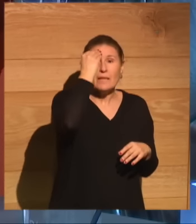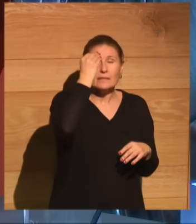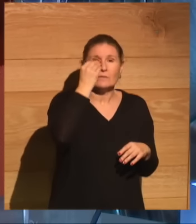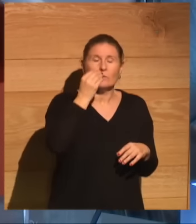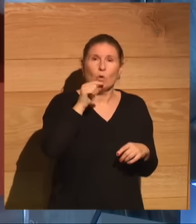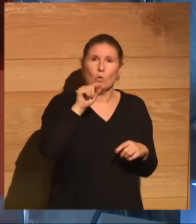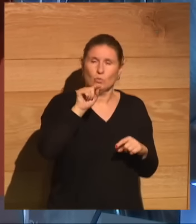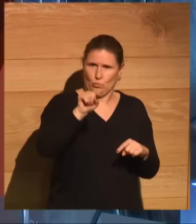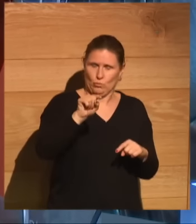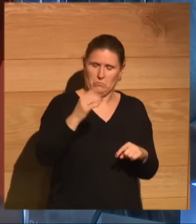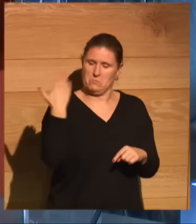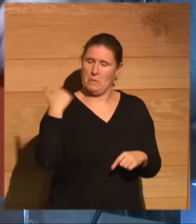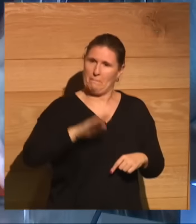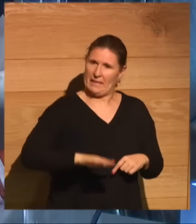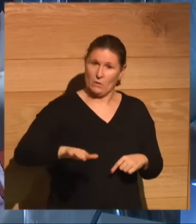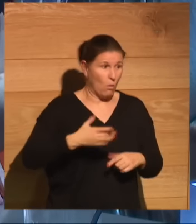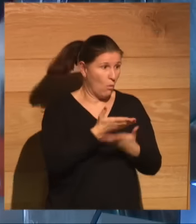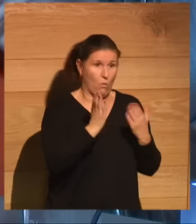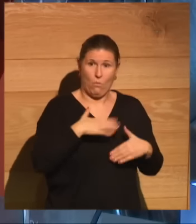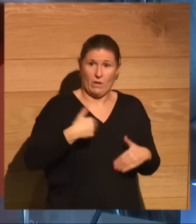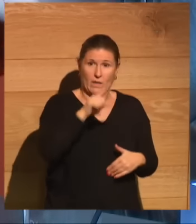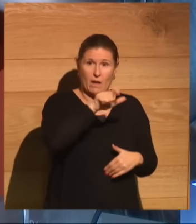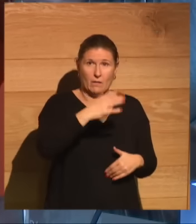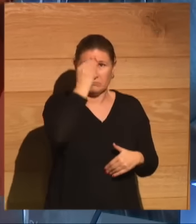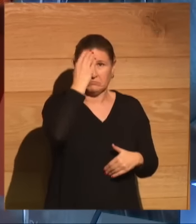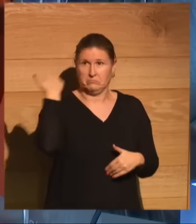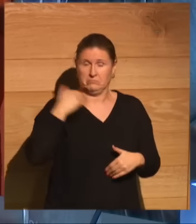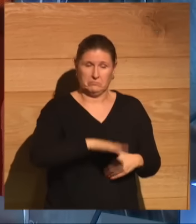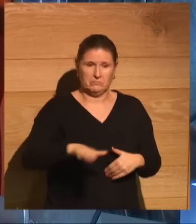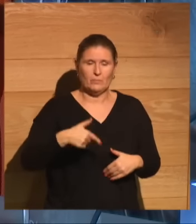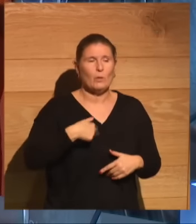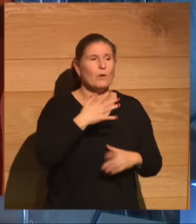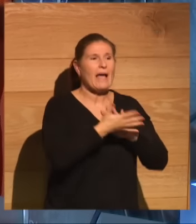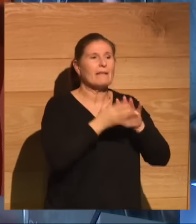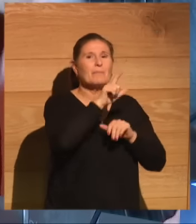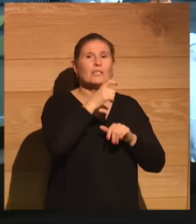eras crío, o en mí, o sea, cualquiera de los que estamos aquí incluso, pero bueno, voy a hablar de los que hemos hecho cosas, ¿no?